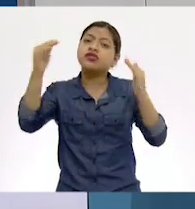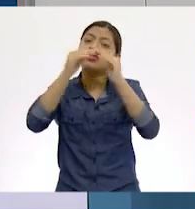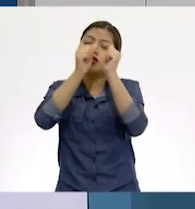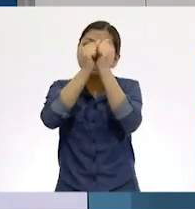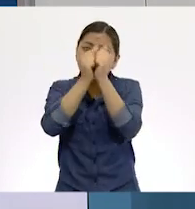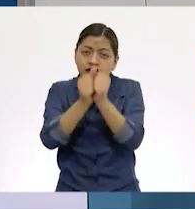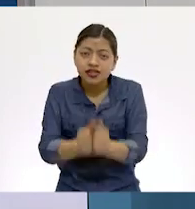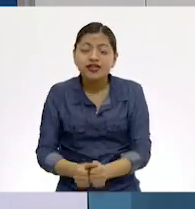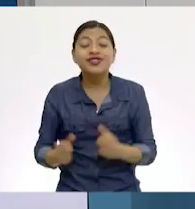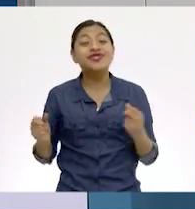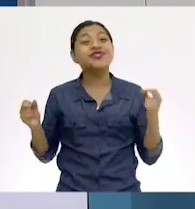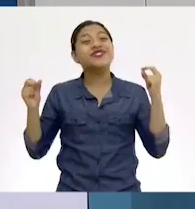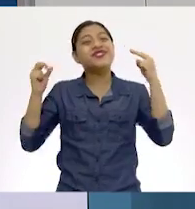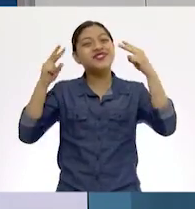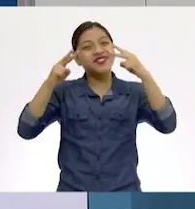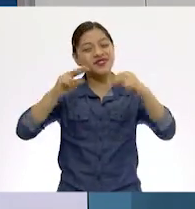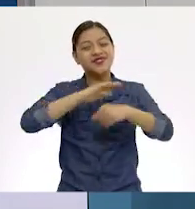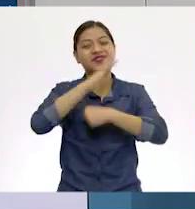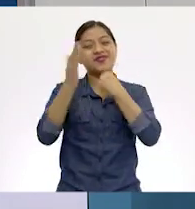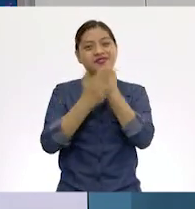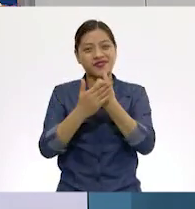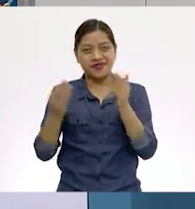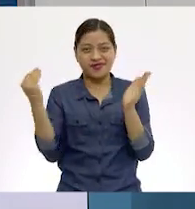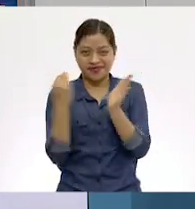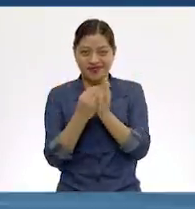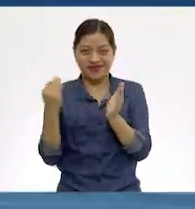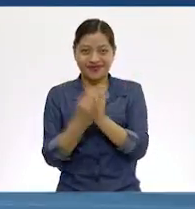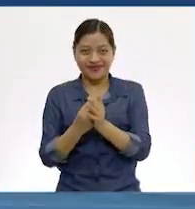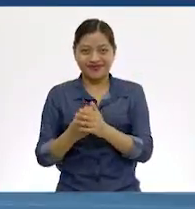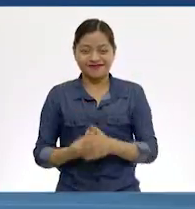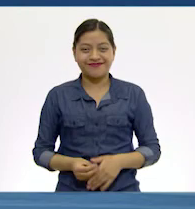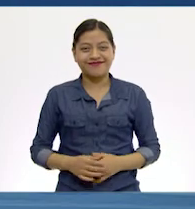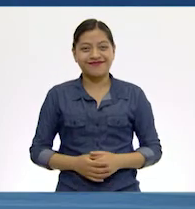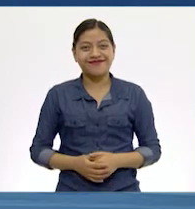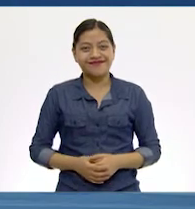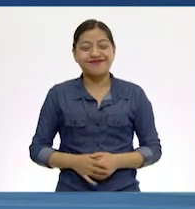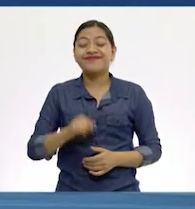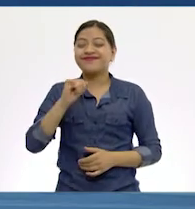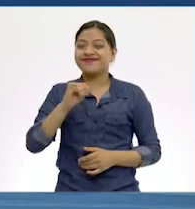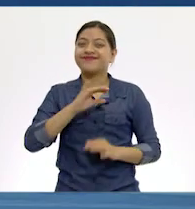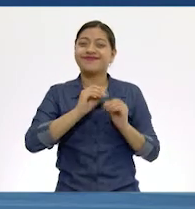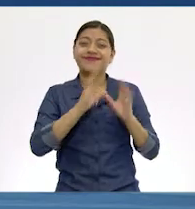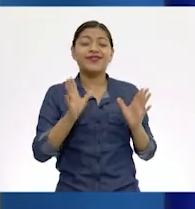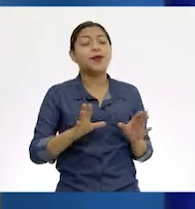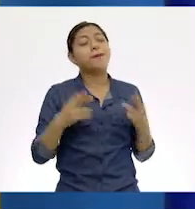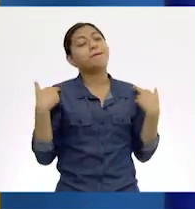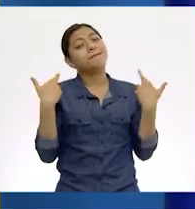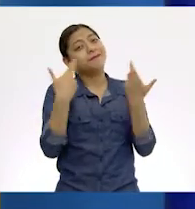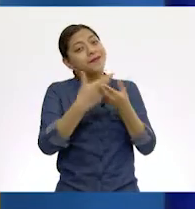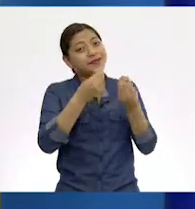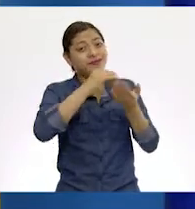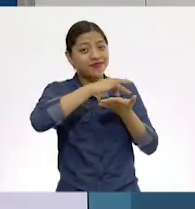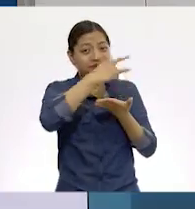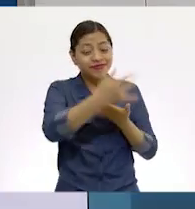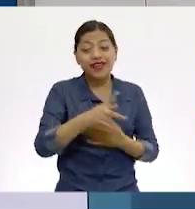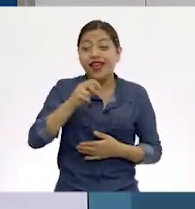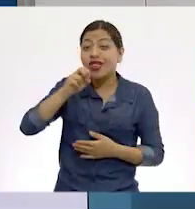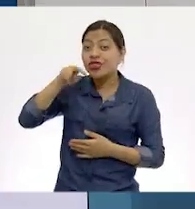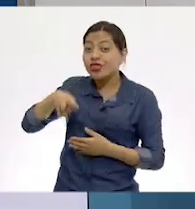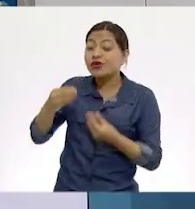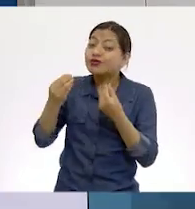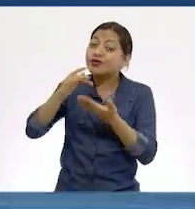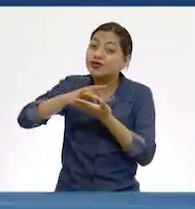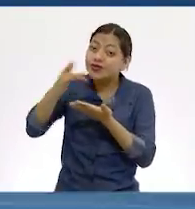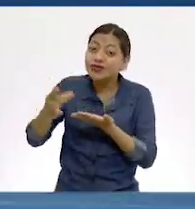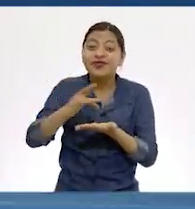casa. Nos vemos en la próxima clase. Claro que sí. Maestro Francisco, muchísimas gracias. Ton, muchas